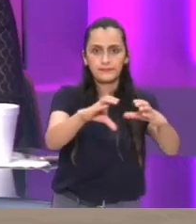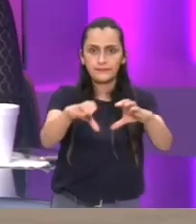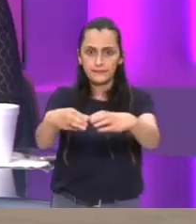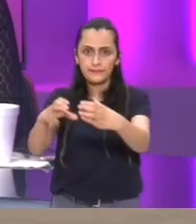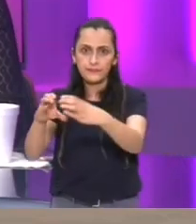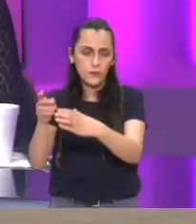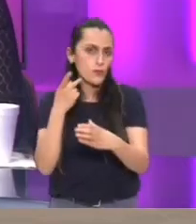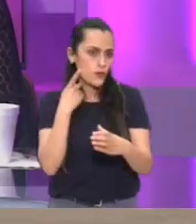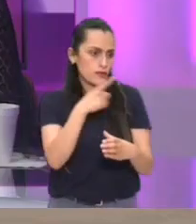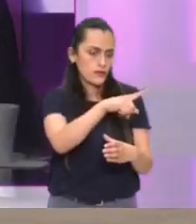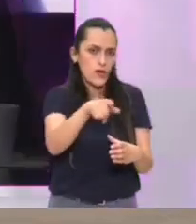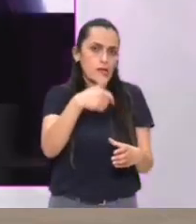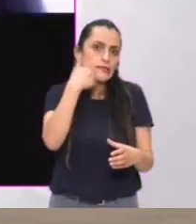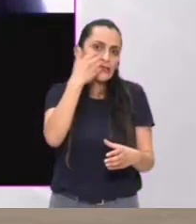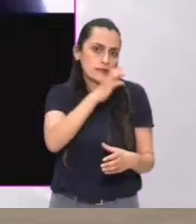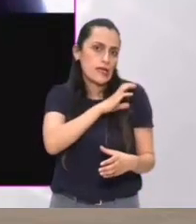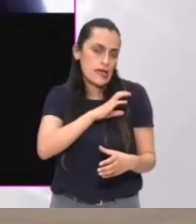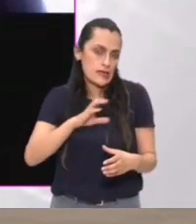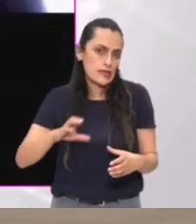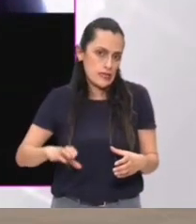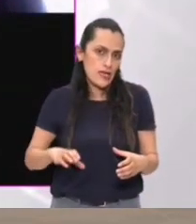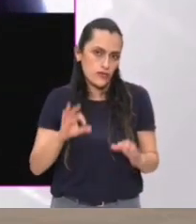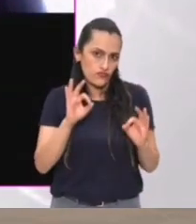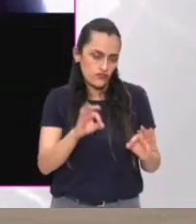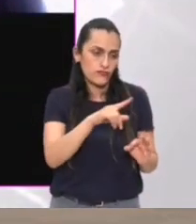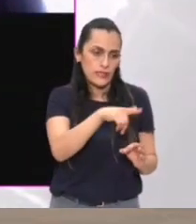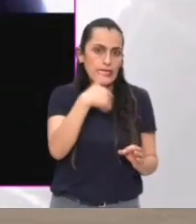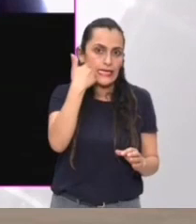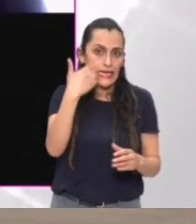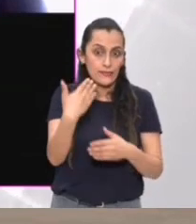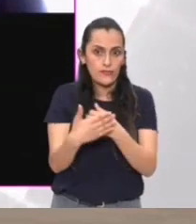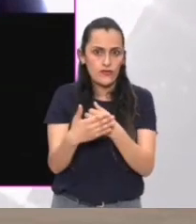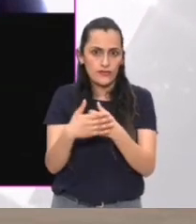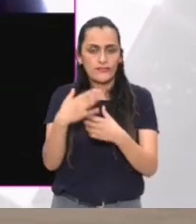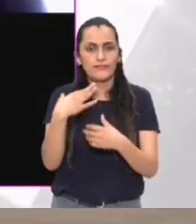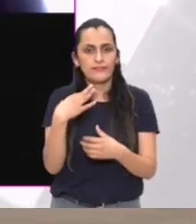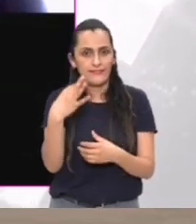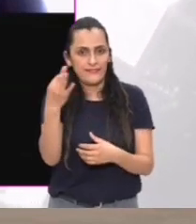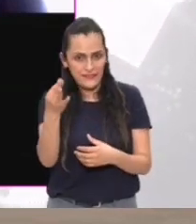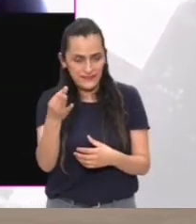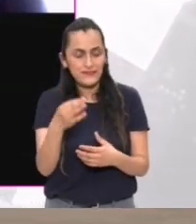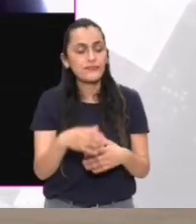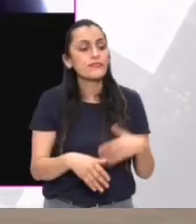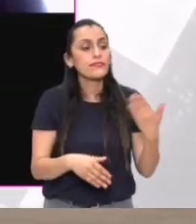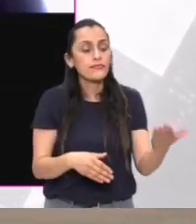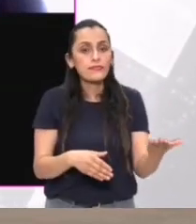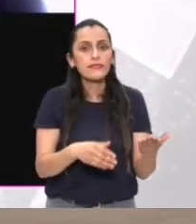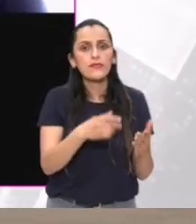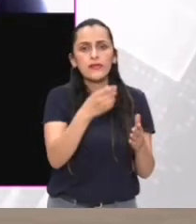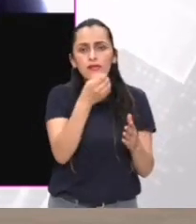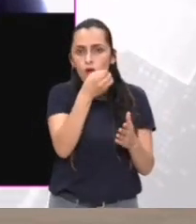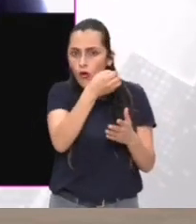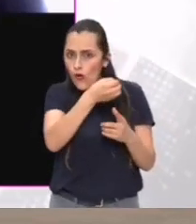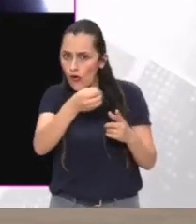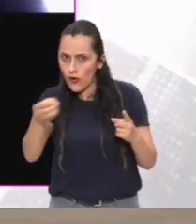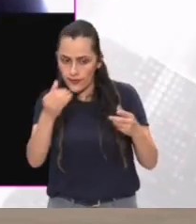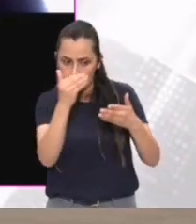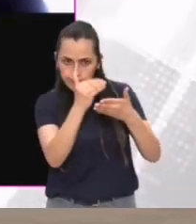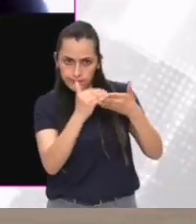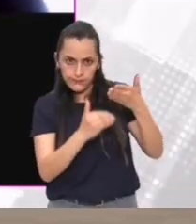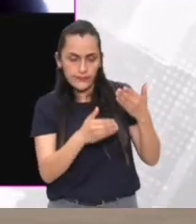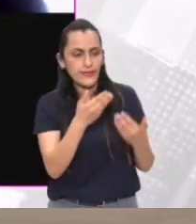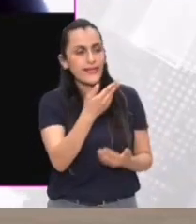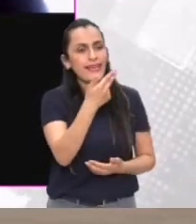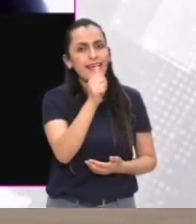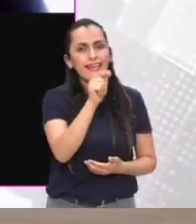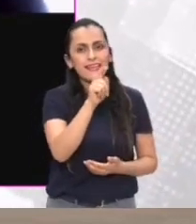buscan un cargo de elección popular este verano. Les presentamos el estricto orden de aparición en la boleta. Comenzamos con Héctor Jaime Ramírez